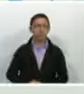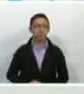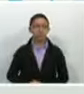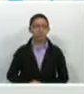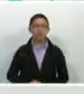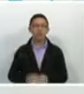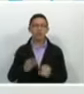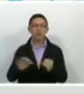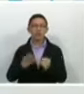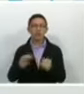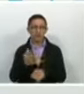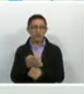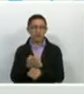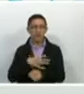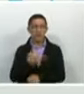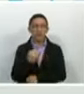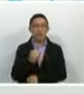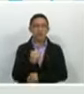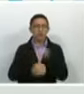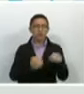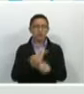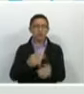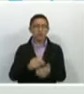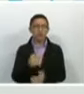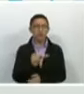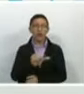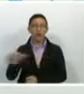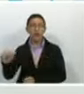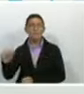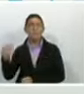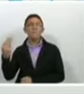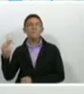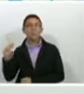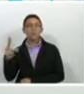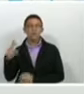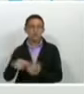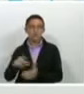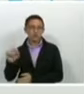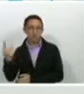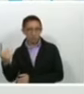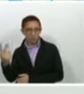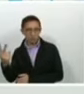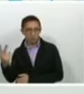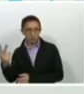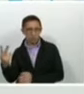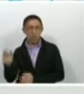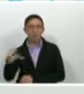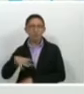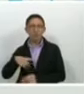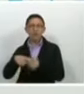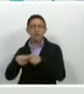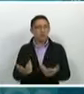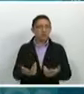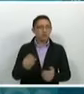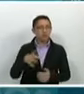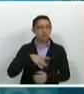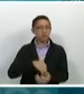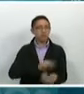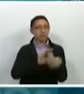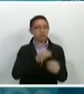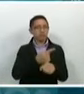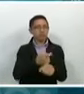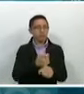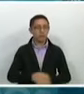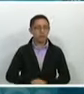etapa 5, que va de junio del 2021 a marzo del 2022, para el resto de la población. Yo Primera tuve la línea.